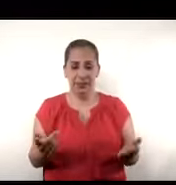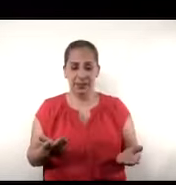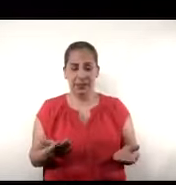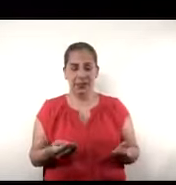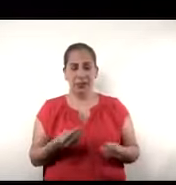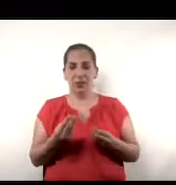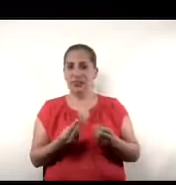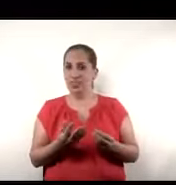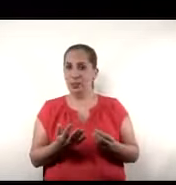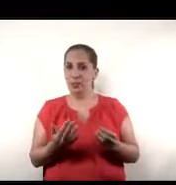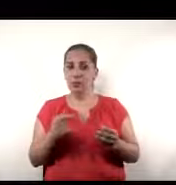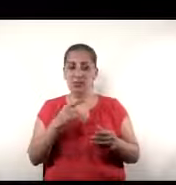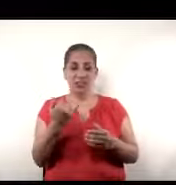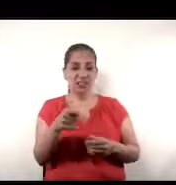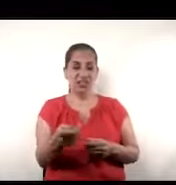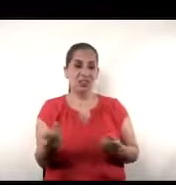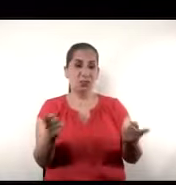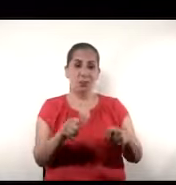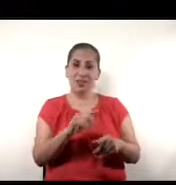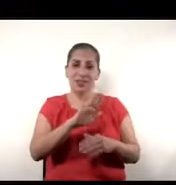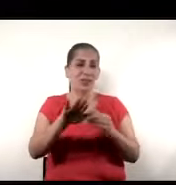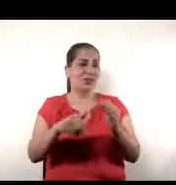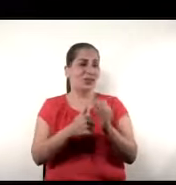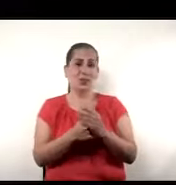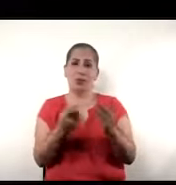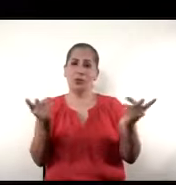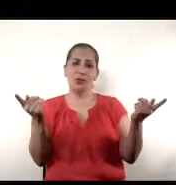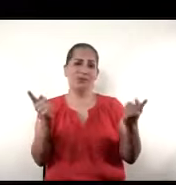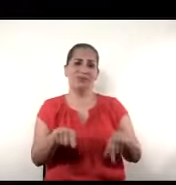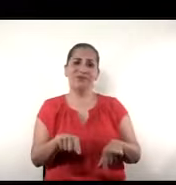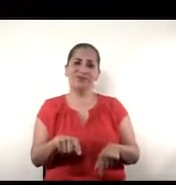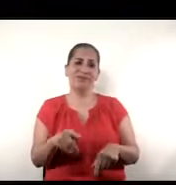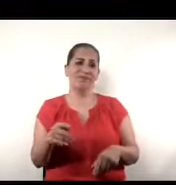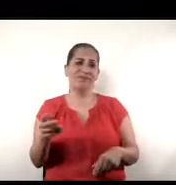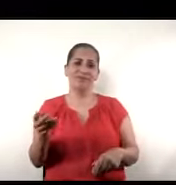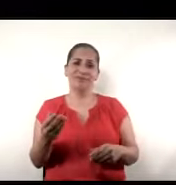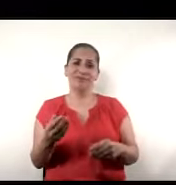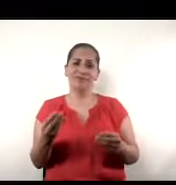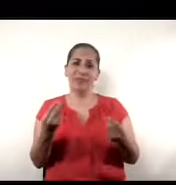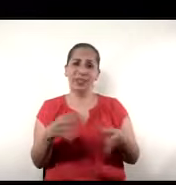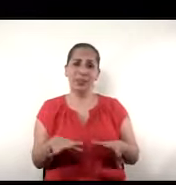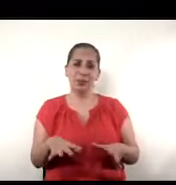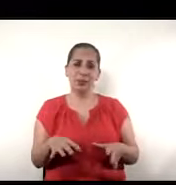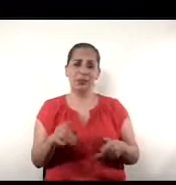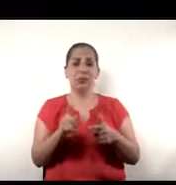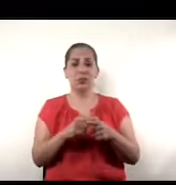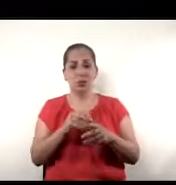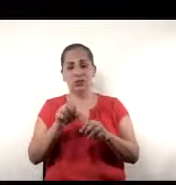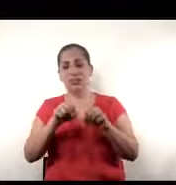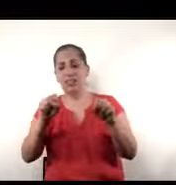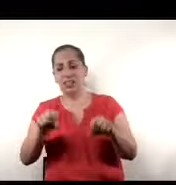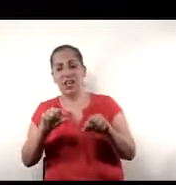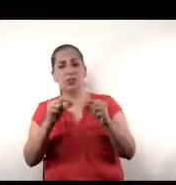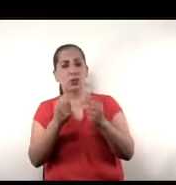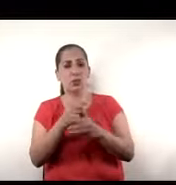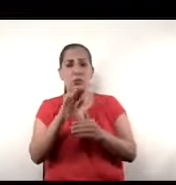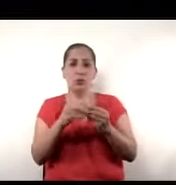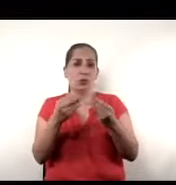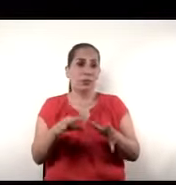todos. Y pierden los funcionarios públicos y pierden los sindicatos. Y entonces tratemos de conservar la mayor